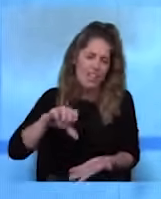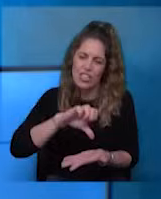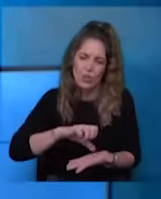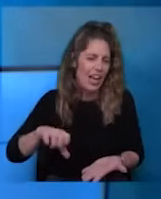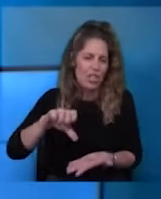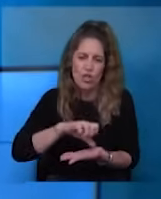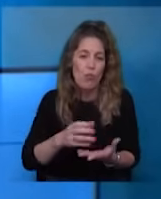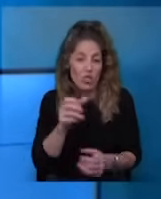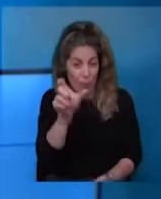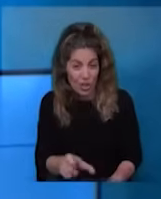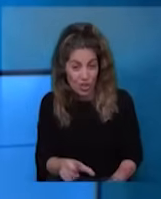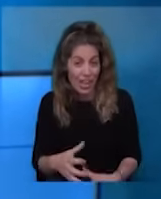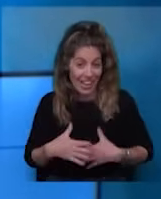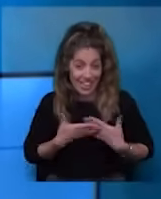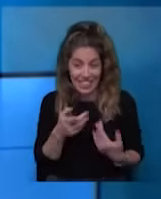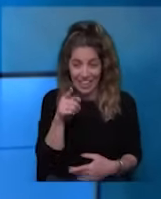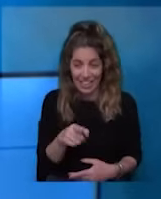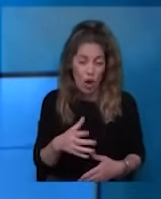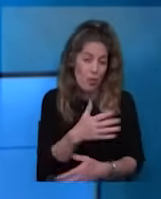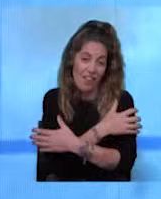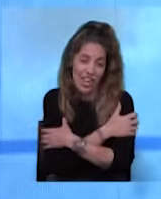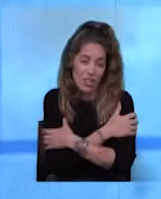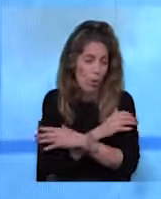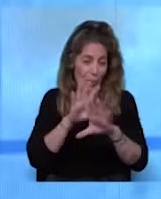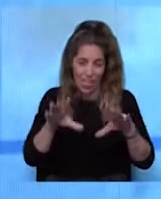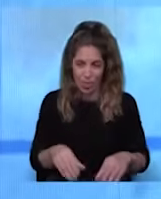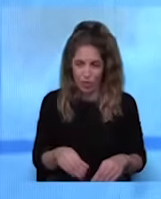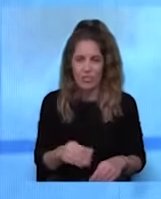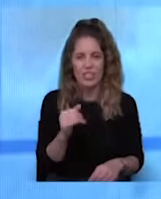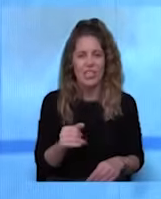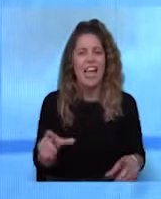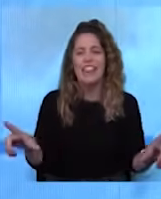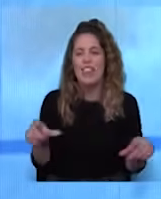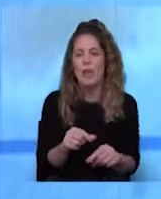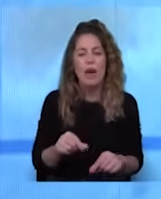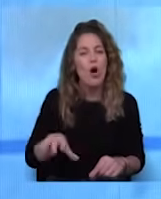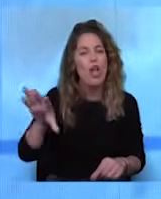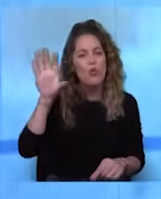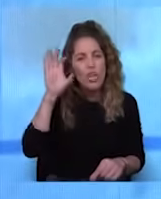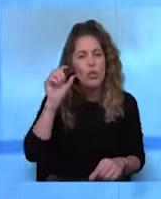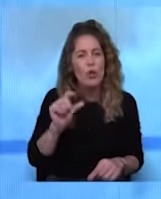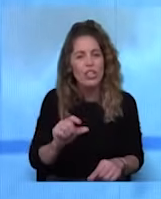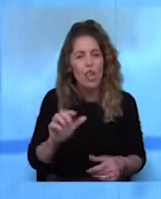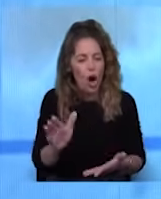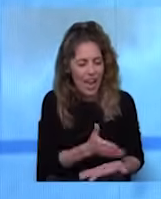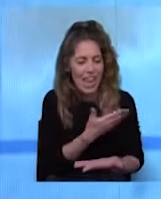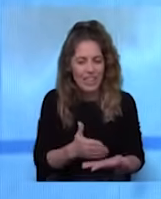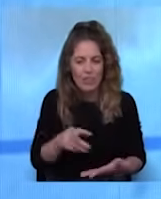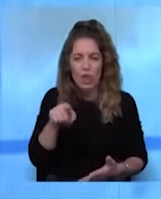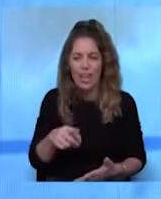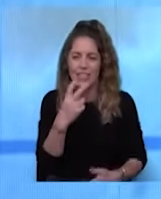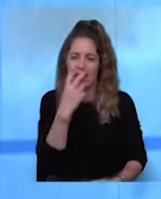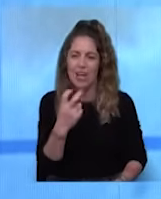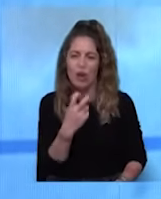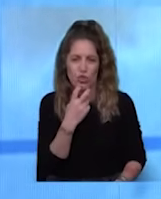tenemos mucha gente querida en San José un abrazo grande para todos Ahí va y nos vamos escuchando un poquito del himno Popular de San José